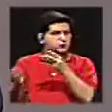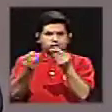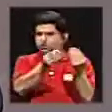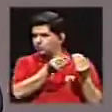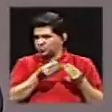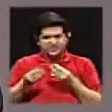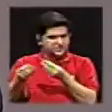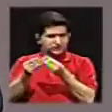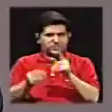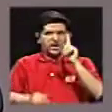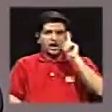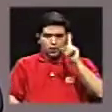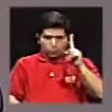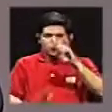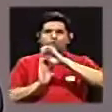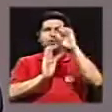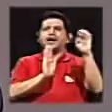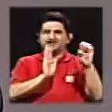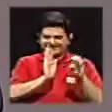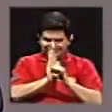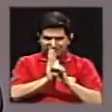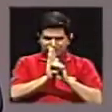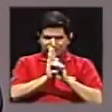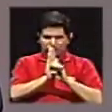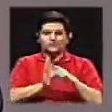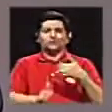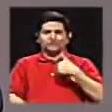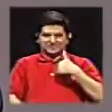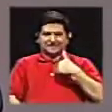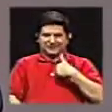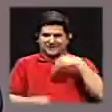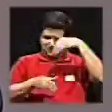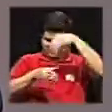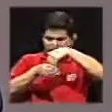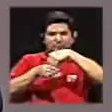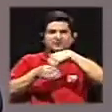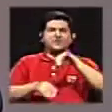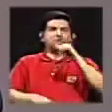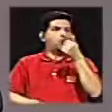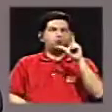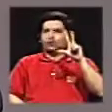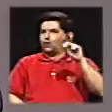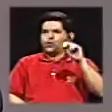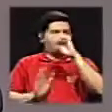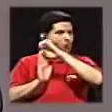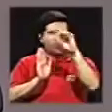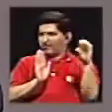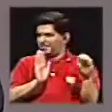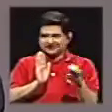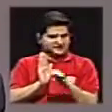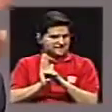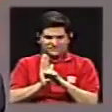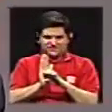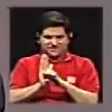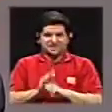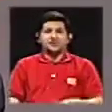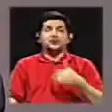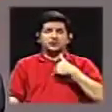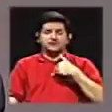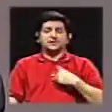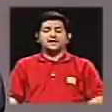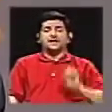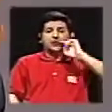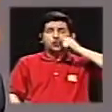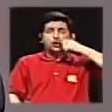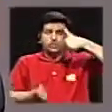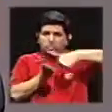territoriales. Uno estatutario, que es lo que está en el estatuto, y otro no estatutario, que está cobijado por el Código